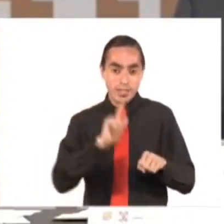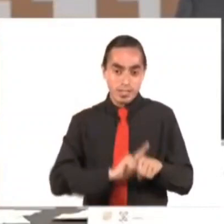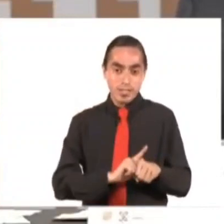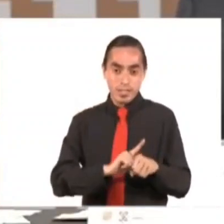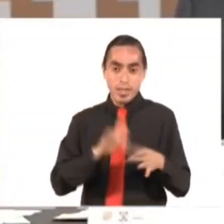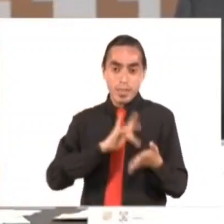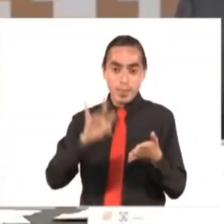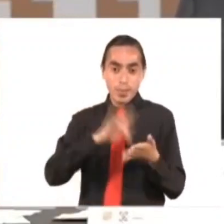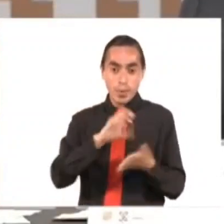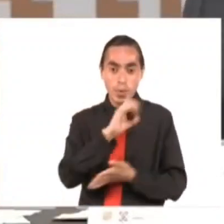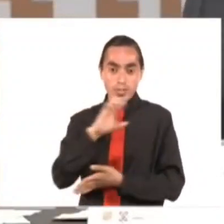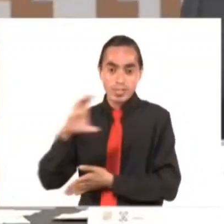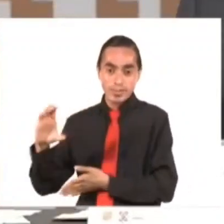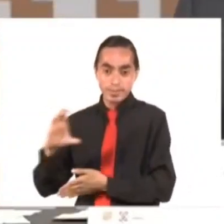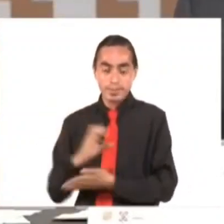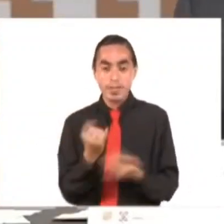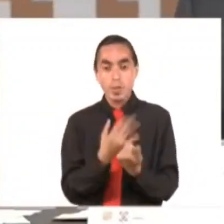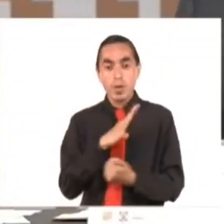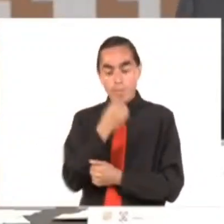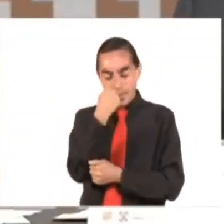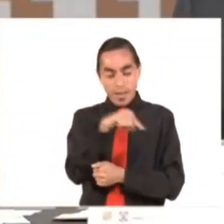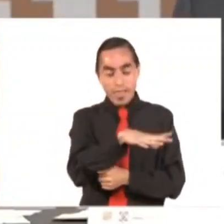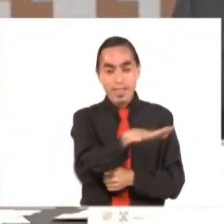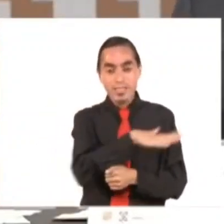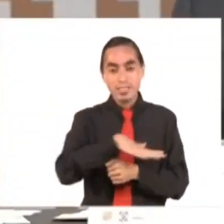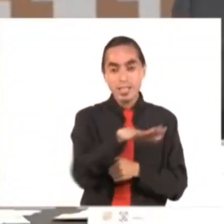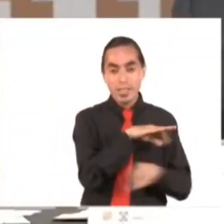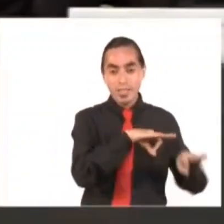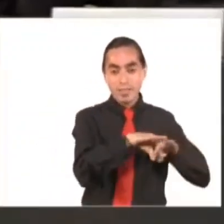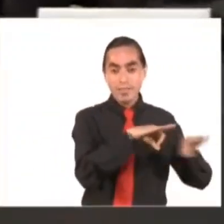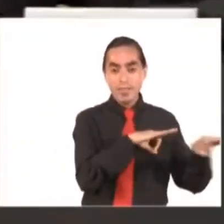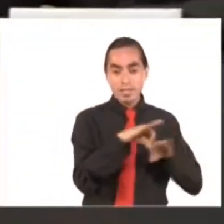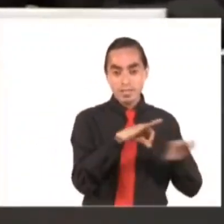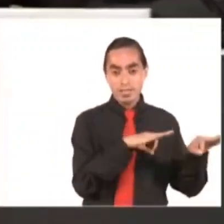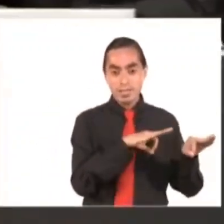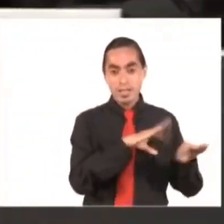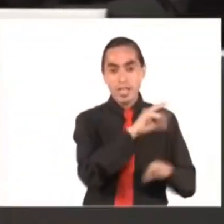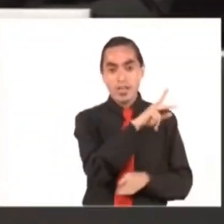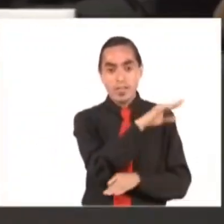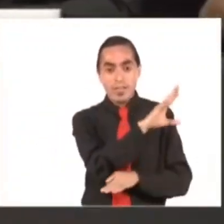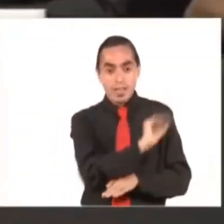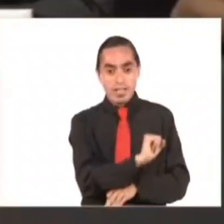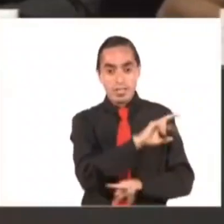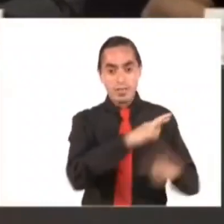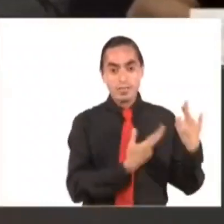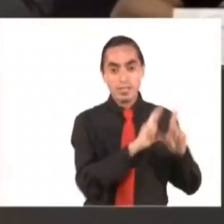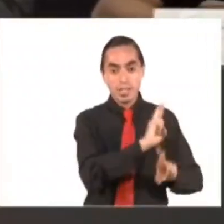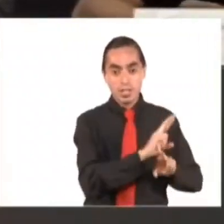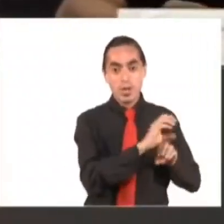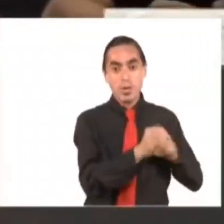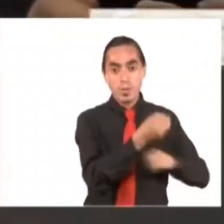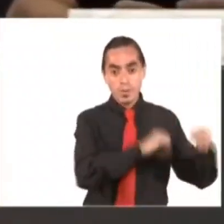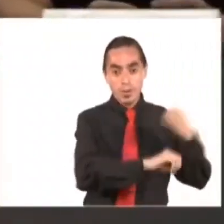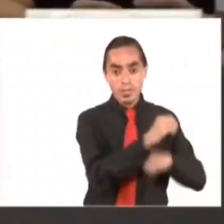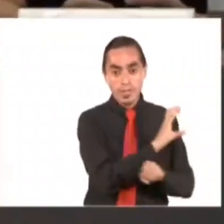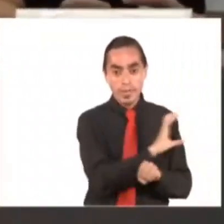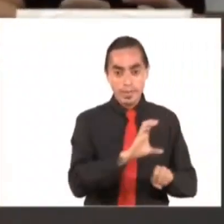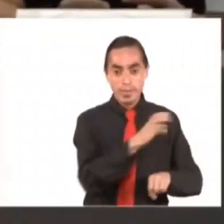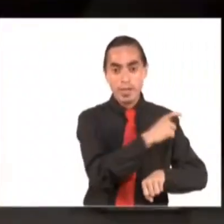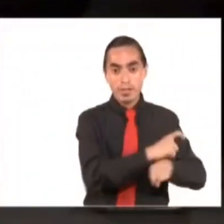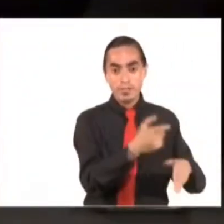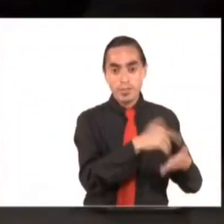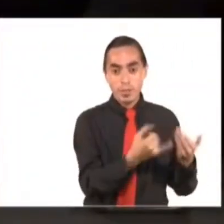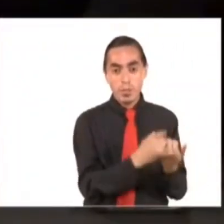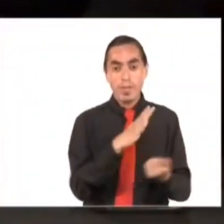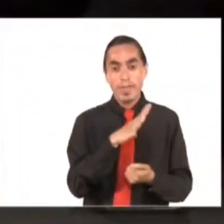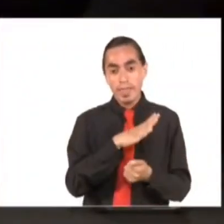Por organizaciones de trabajadores, la Confederación Revolucionaria de Obreros y Campesinos, la Alianza de Tranviarios de México, el